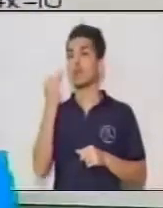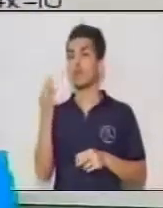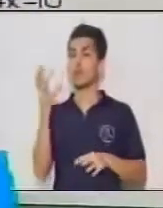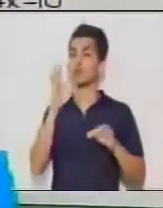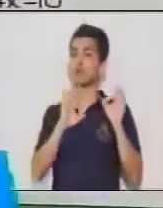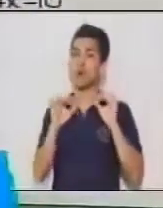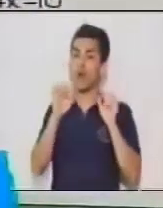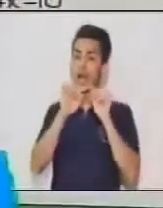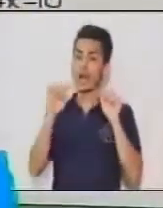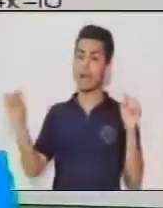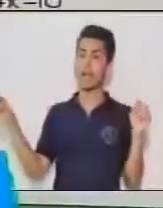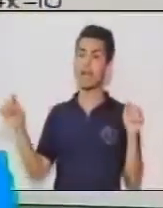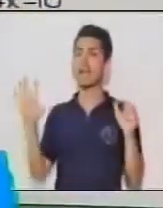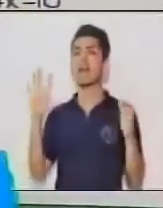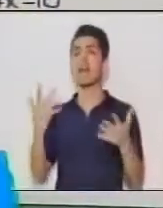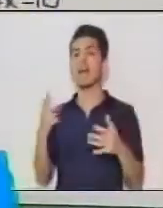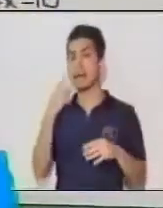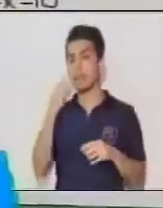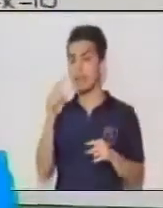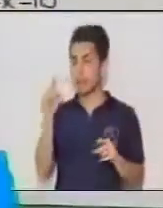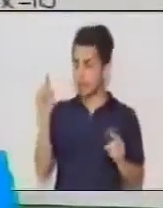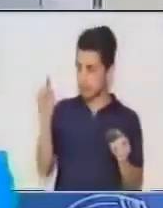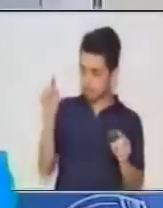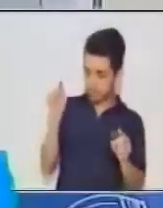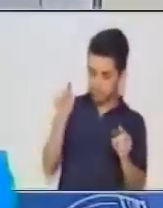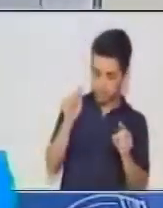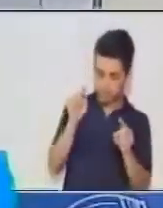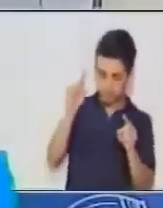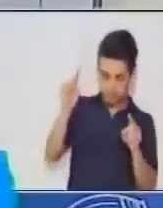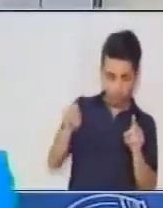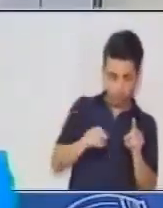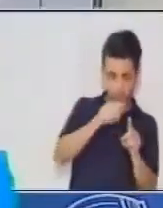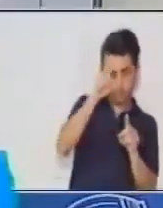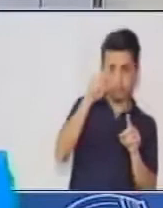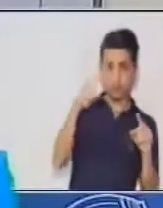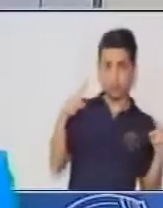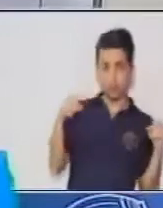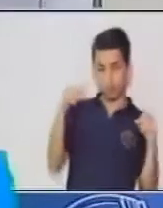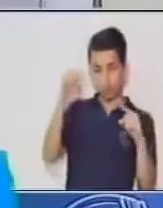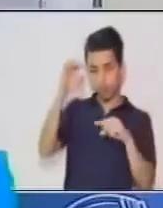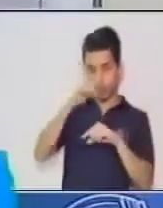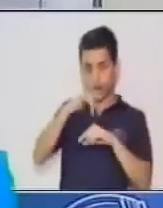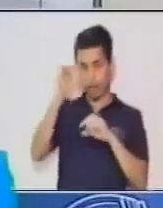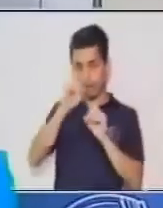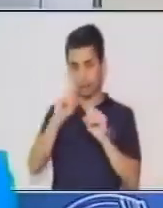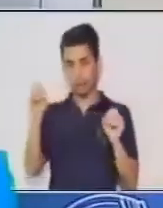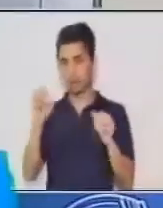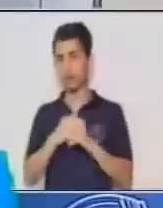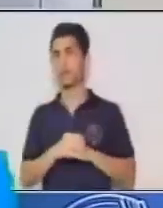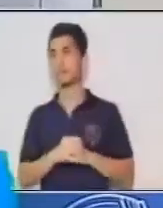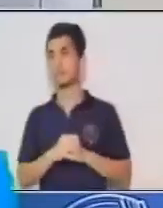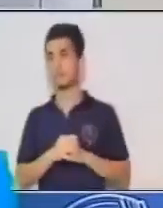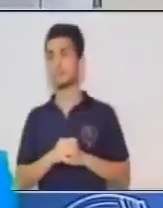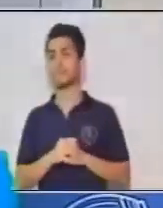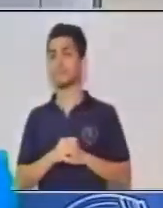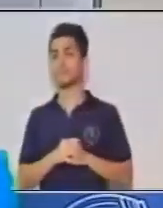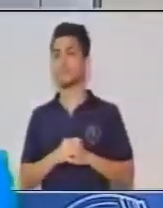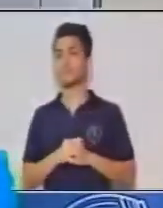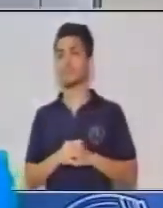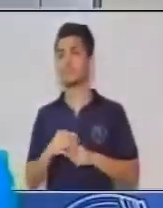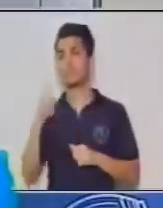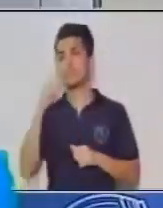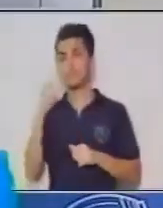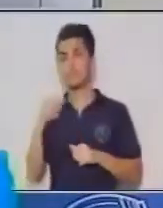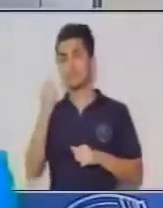líneas rectas a los cuales se va acercando la curva, pero nunca la va a tocar. ¿Sí? Ok. Entonces tenemos